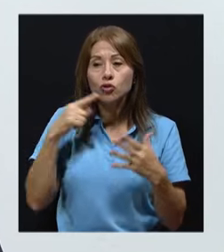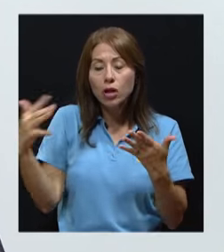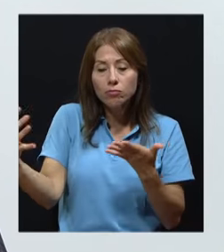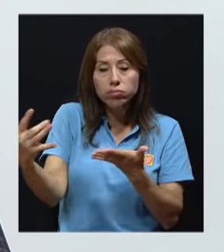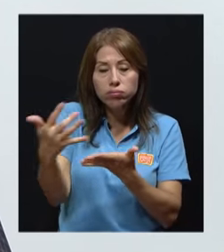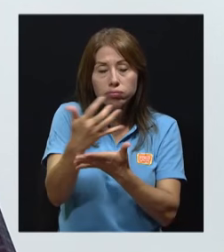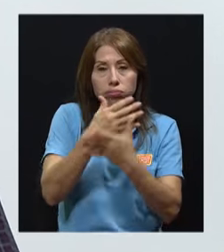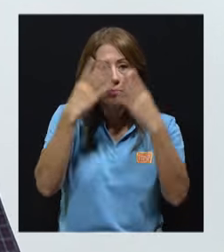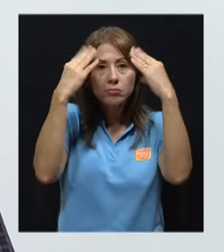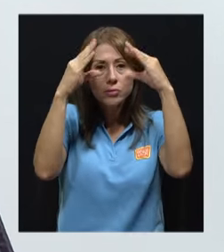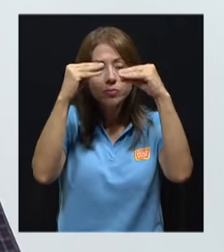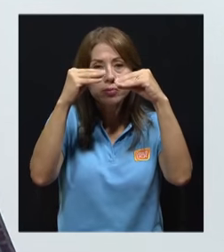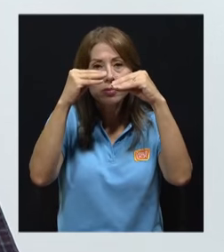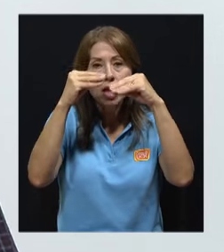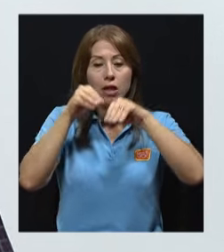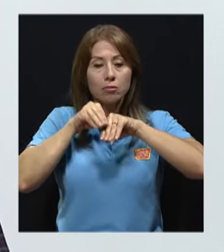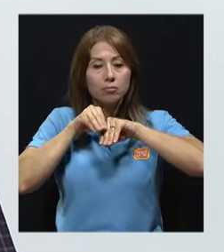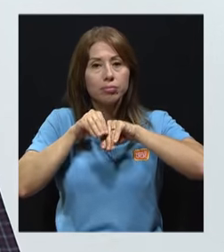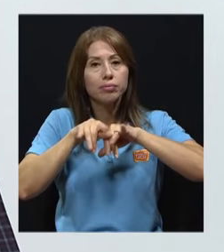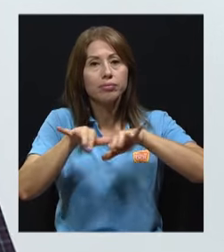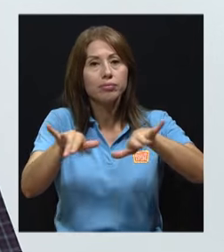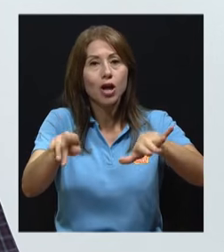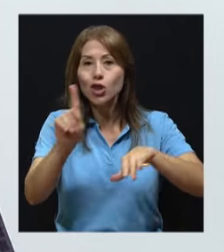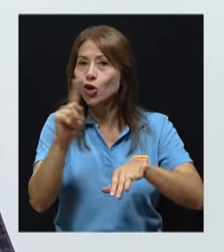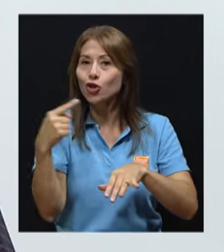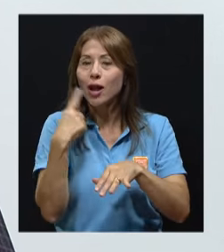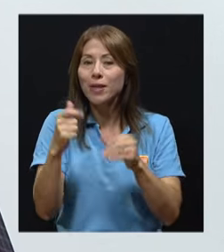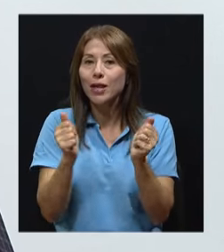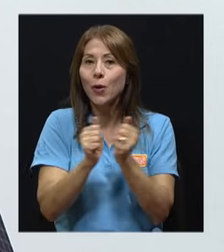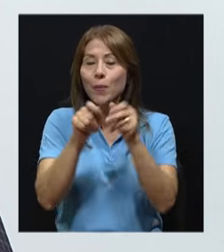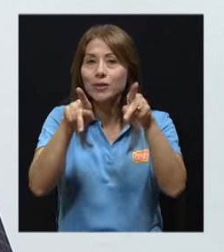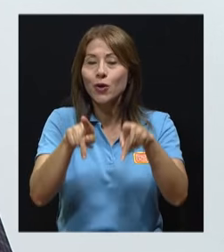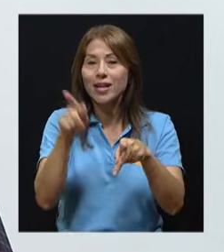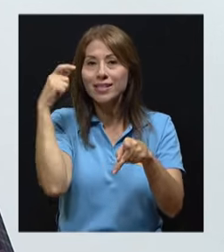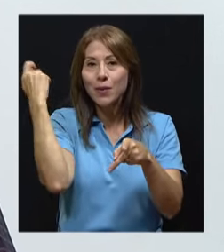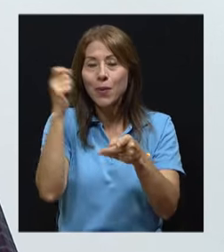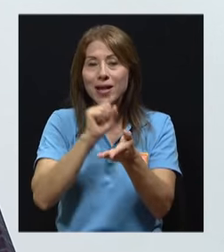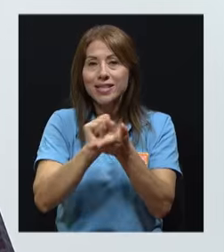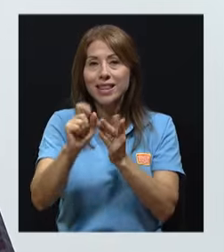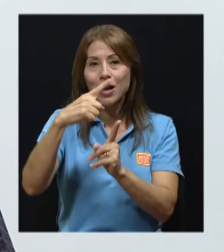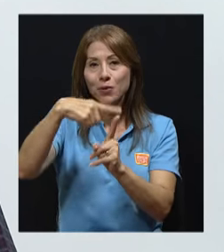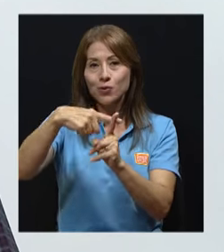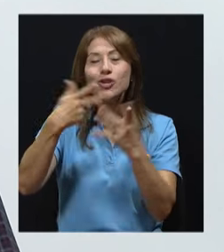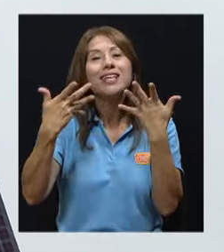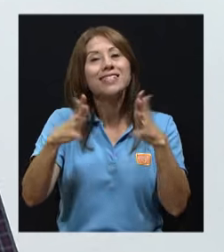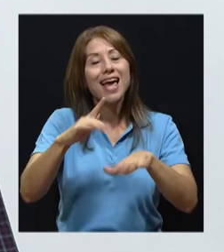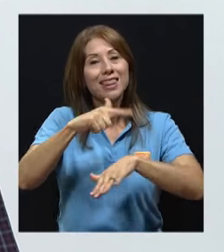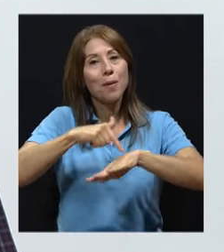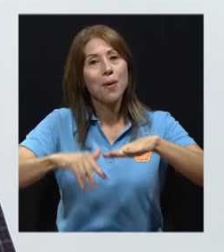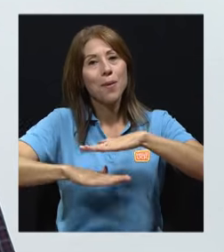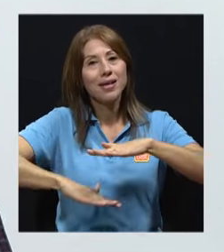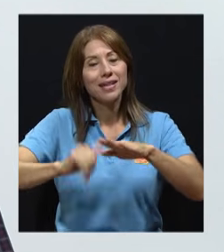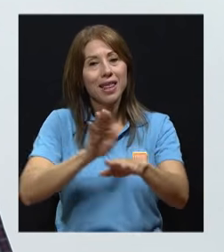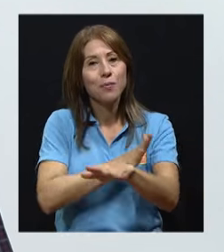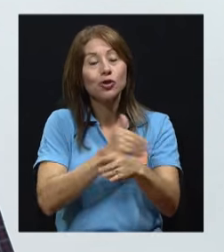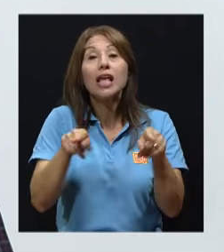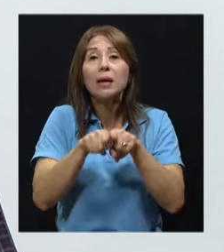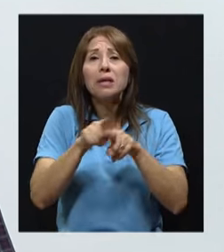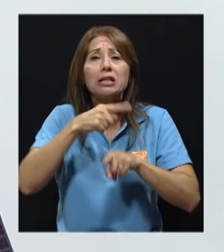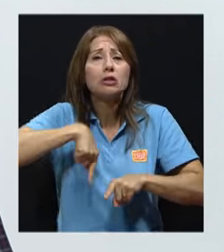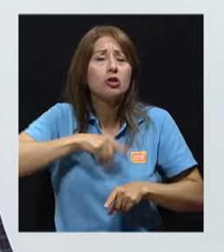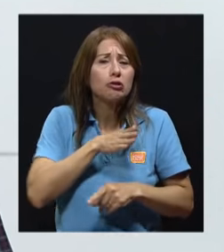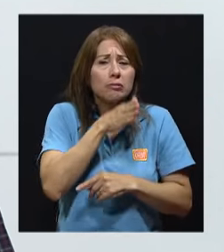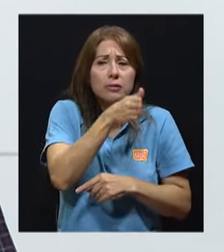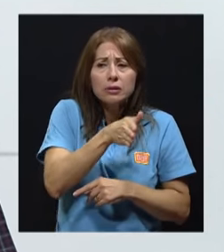difundirla no solo en la población de Santa Cruz que ya tiene la etapa básica de música sino hemos ido a otros pueblos